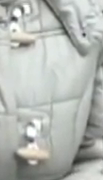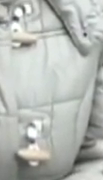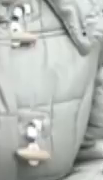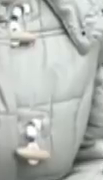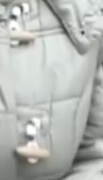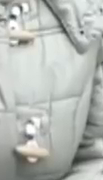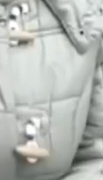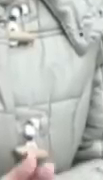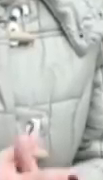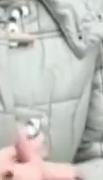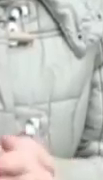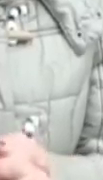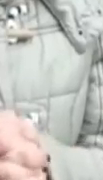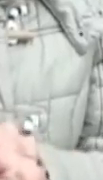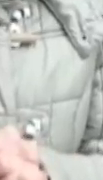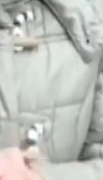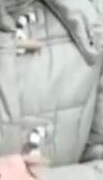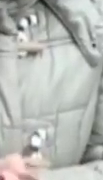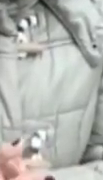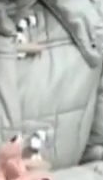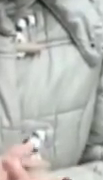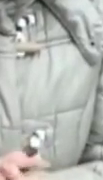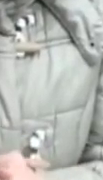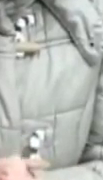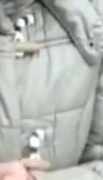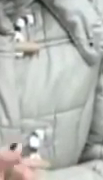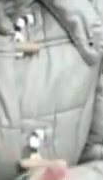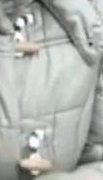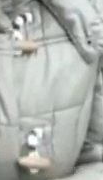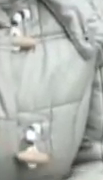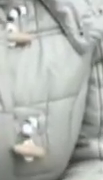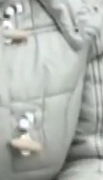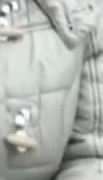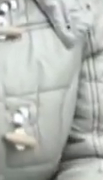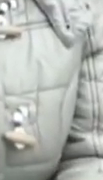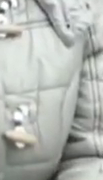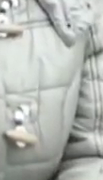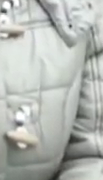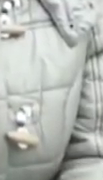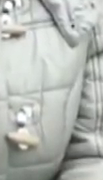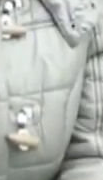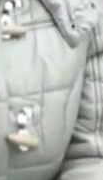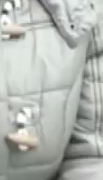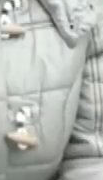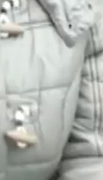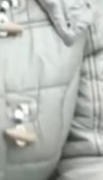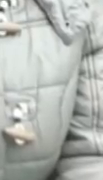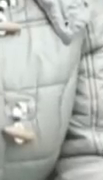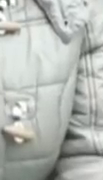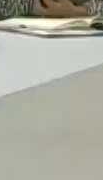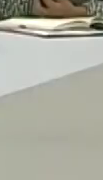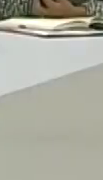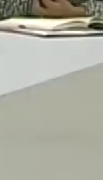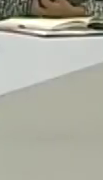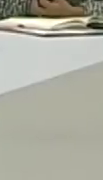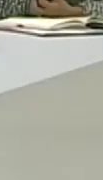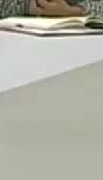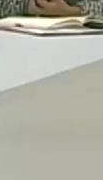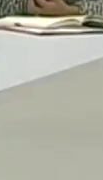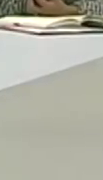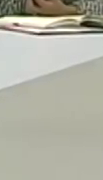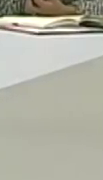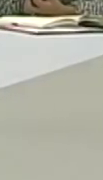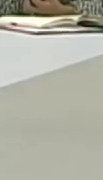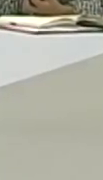Y queremos que nos agarremos de las manos y que se pongan las manos en el corazón, porque necesitamos que esto